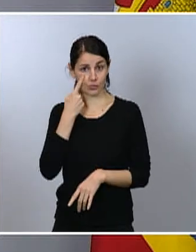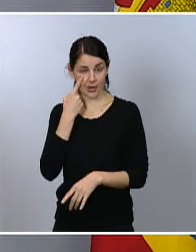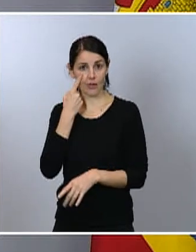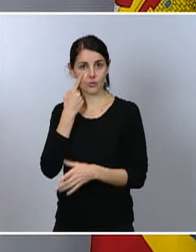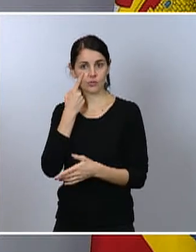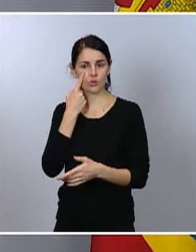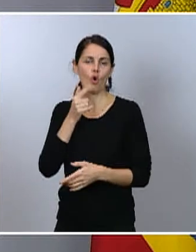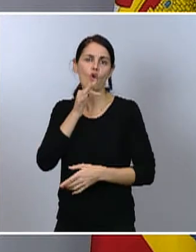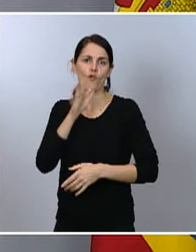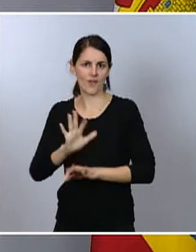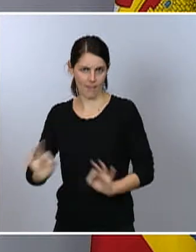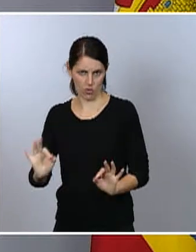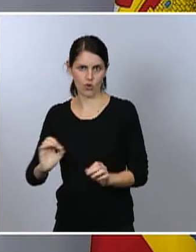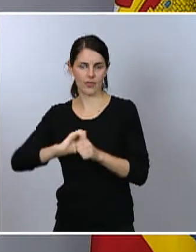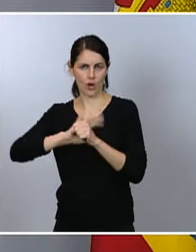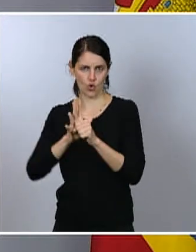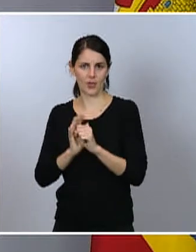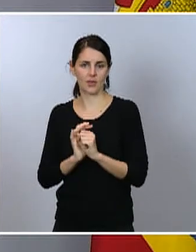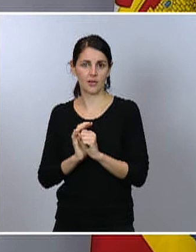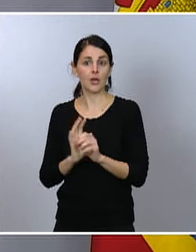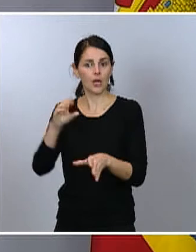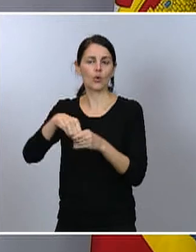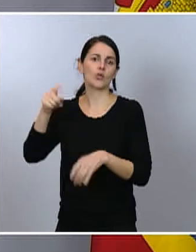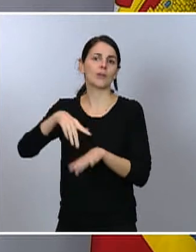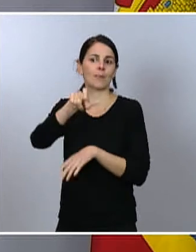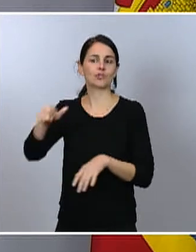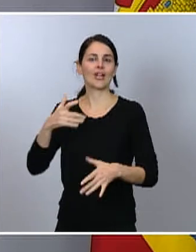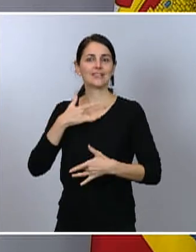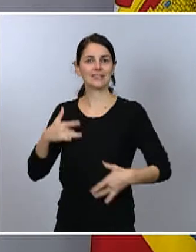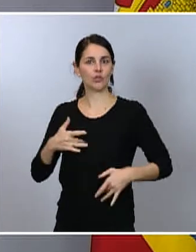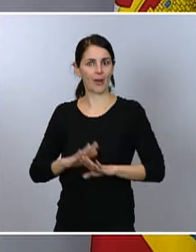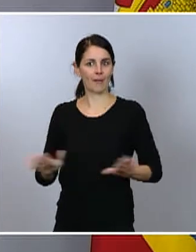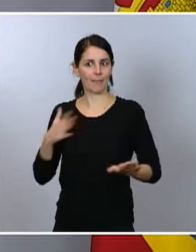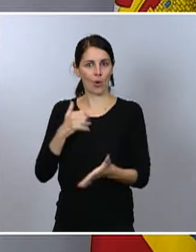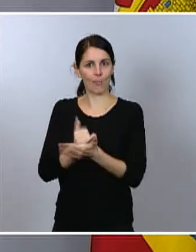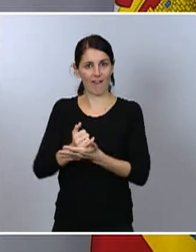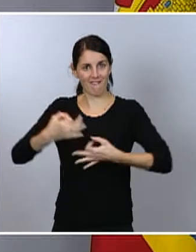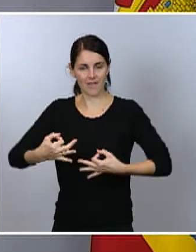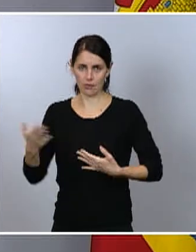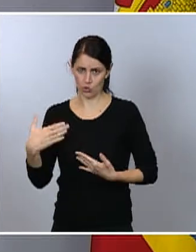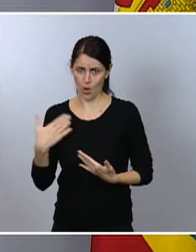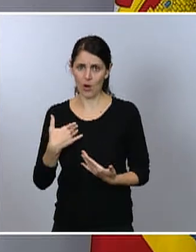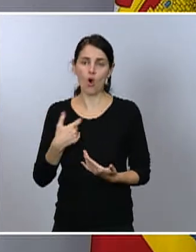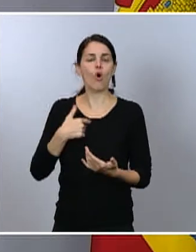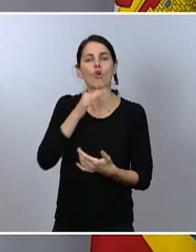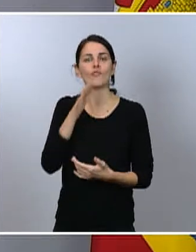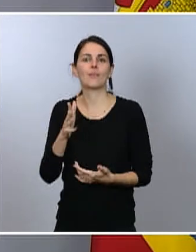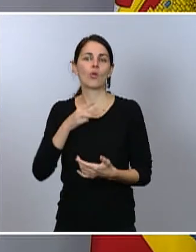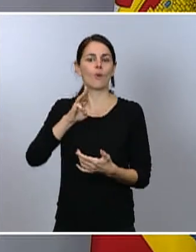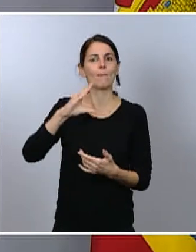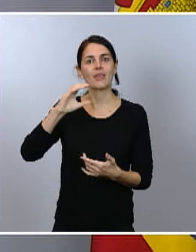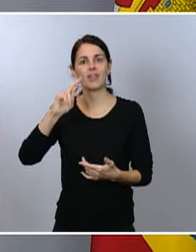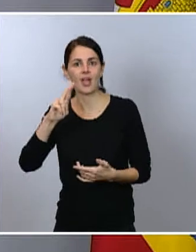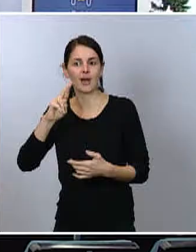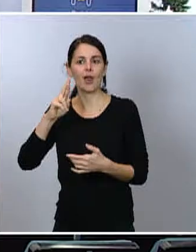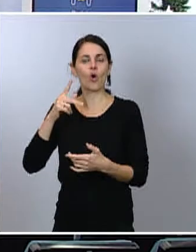de COVID-19, incluidos los asintomáticos, obviamente, que han sido confirmados con PCR o test de antígeno. No sé si quieres añadir